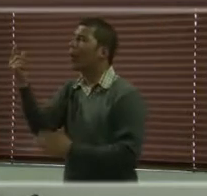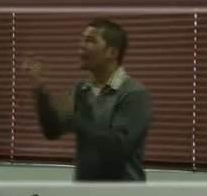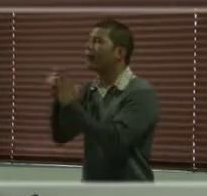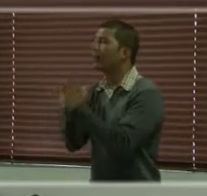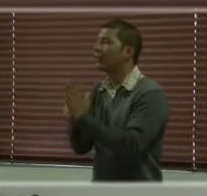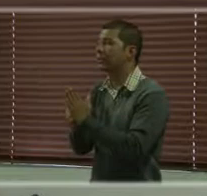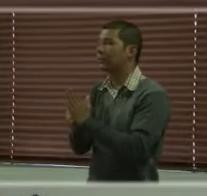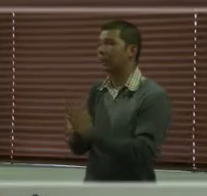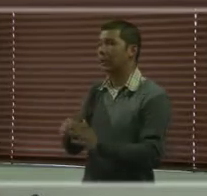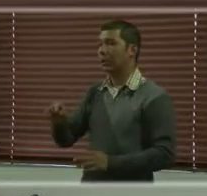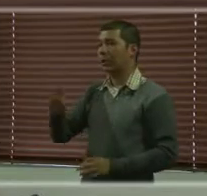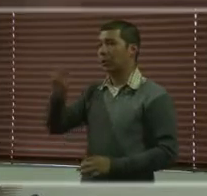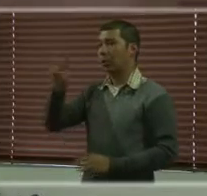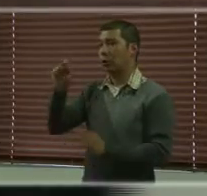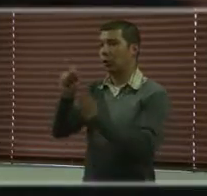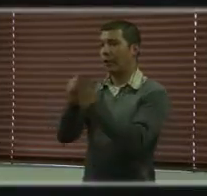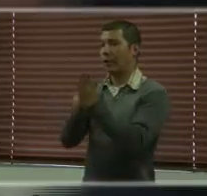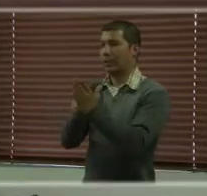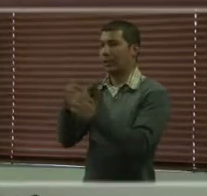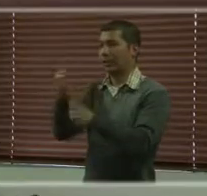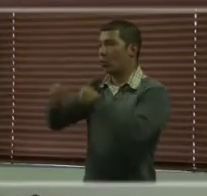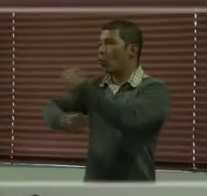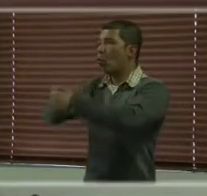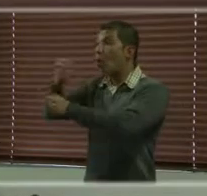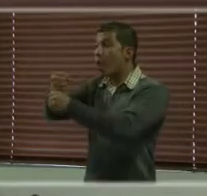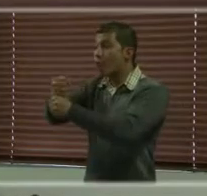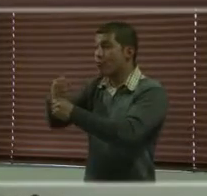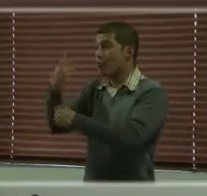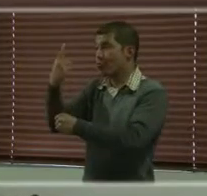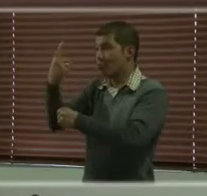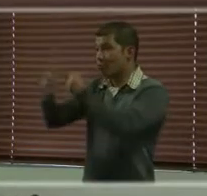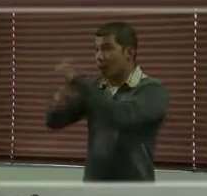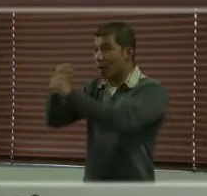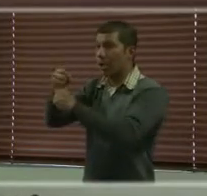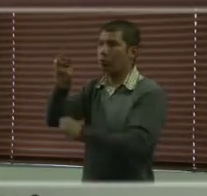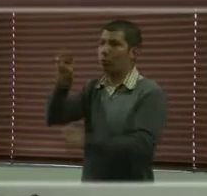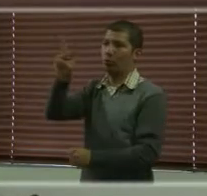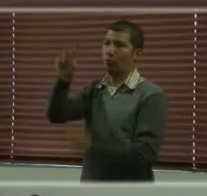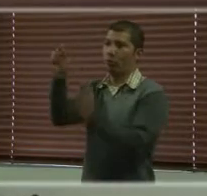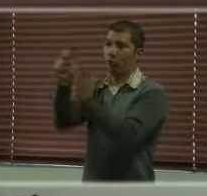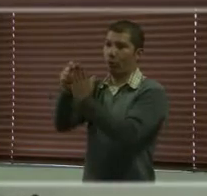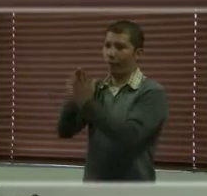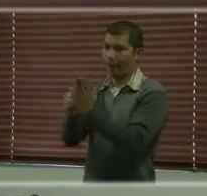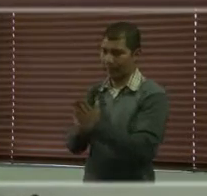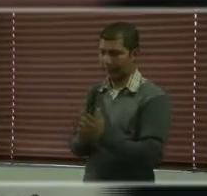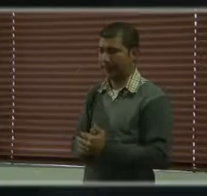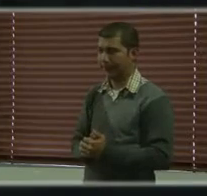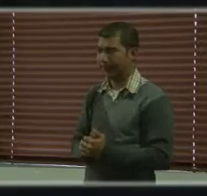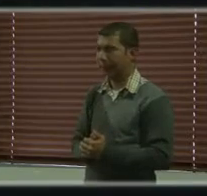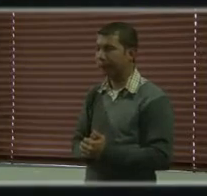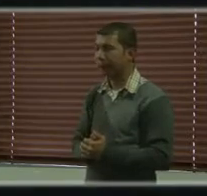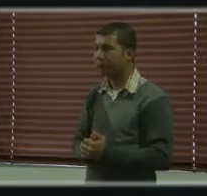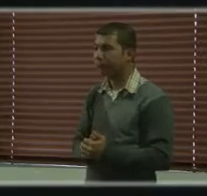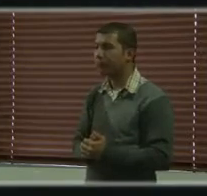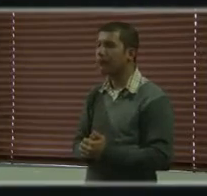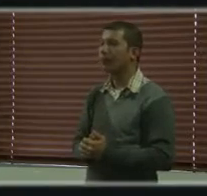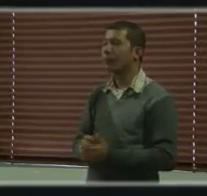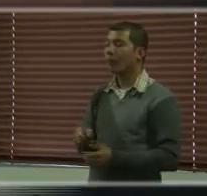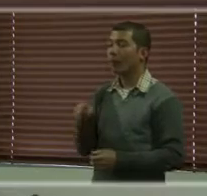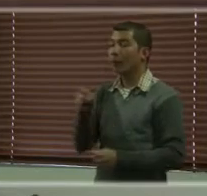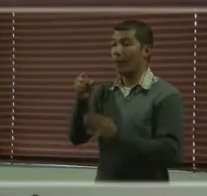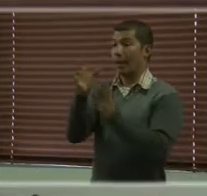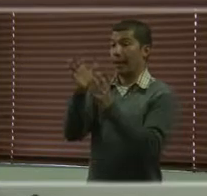del 2015 este año en una semana de tres semanas y media que se va a llevar a cabo en marzo abril y en